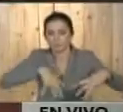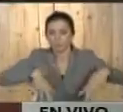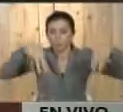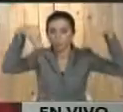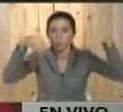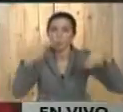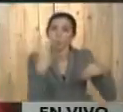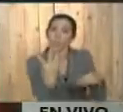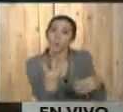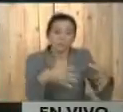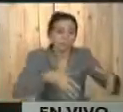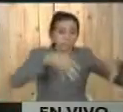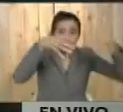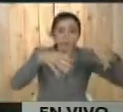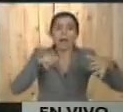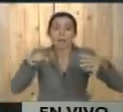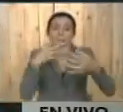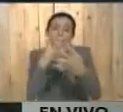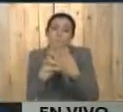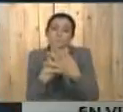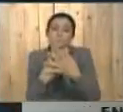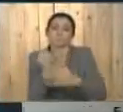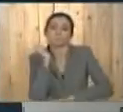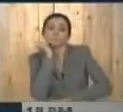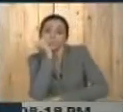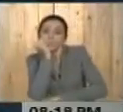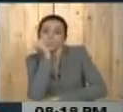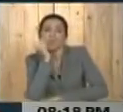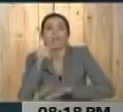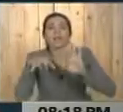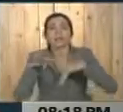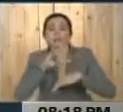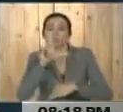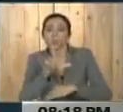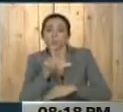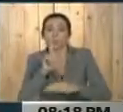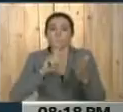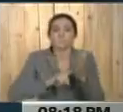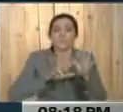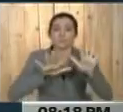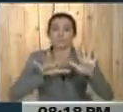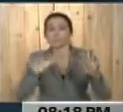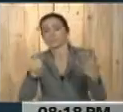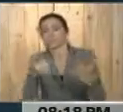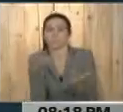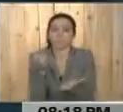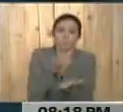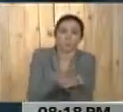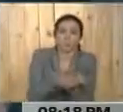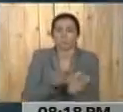la Carraca, donde muero un 14 de julio de 1816.